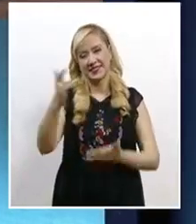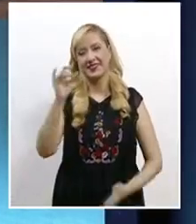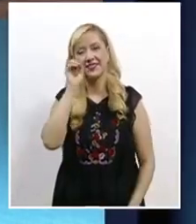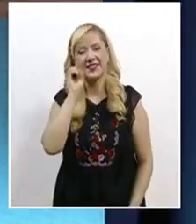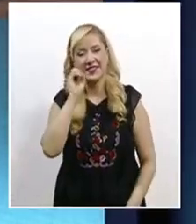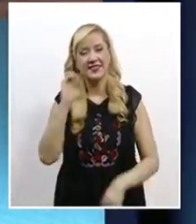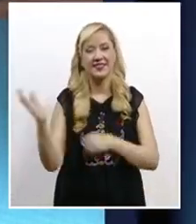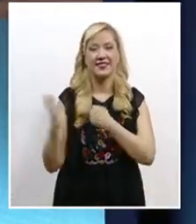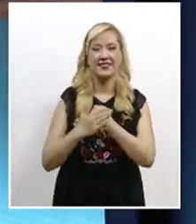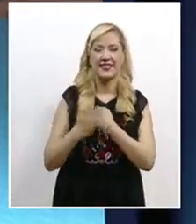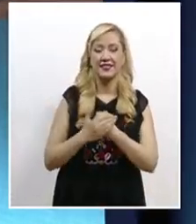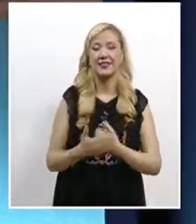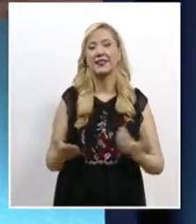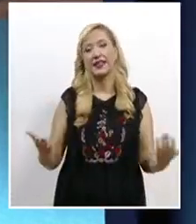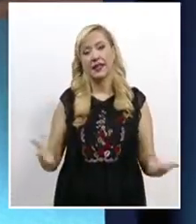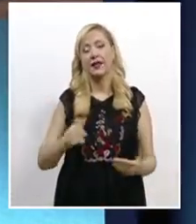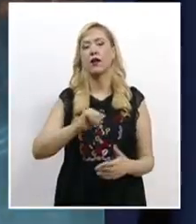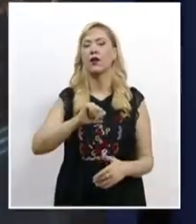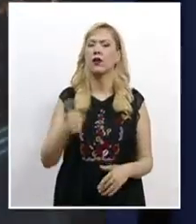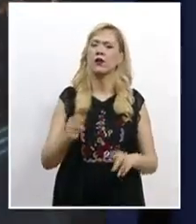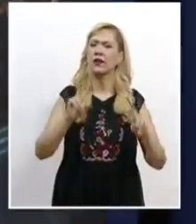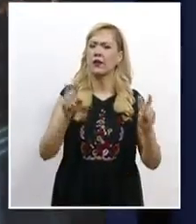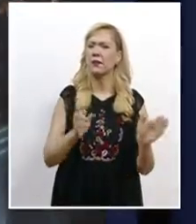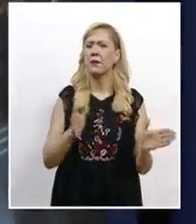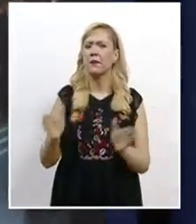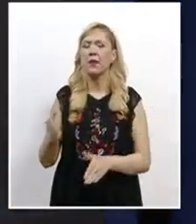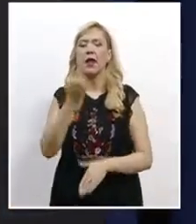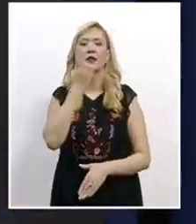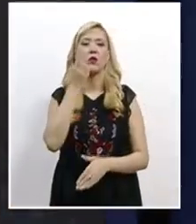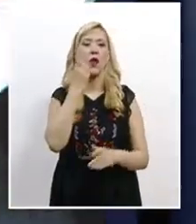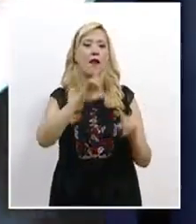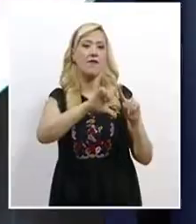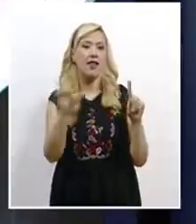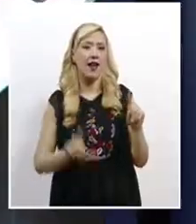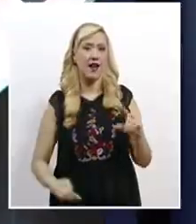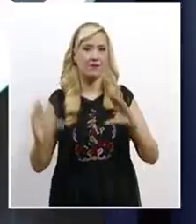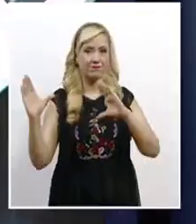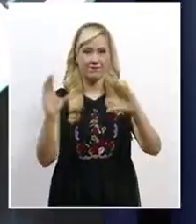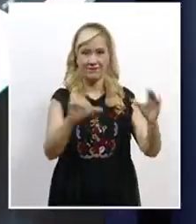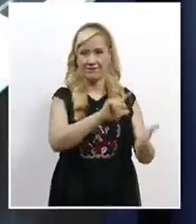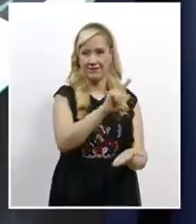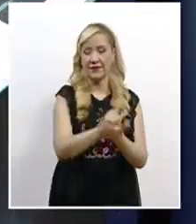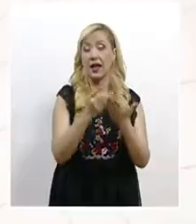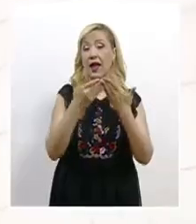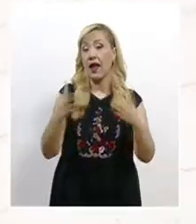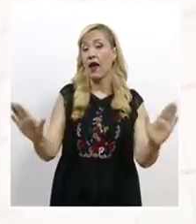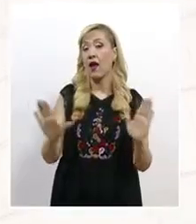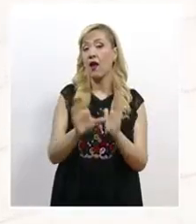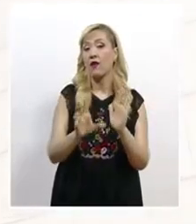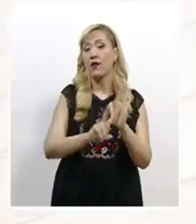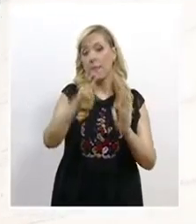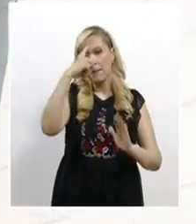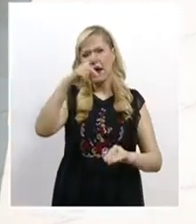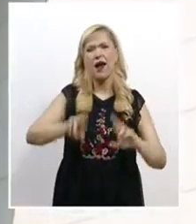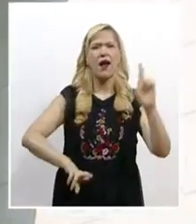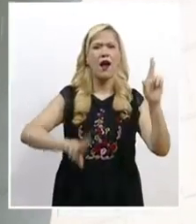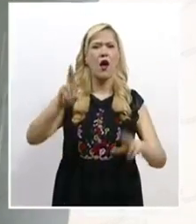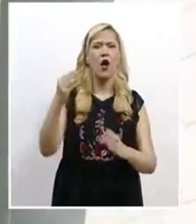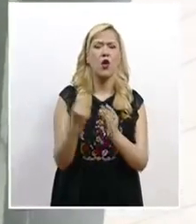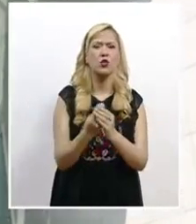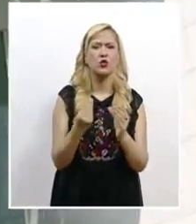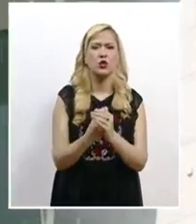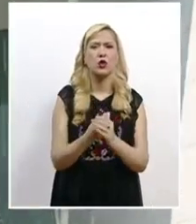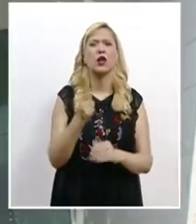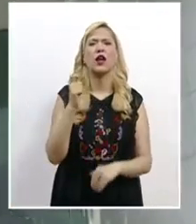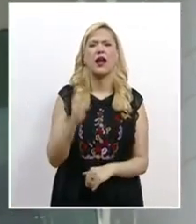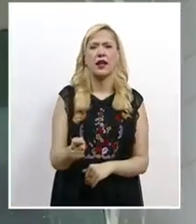por tu reporte. Y bueno, en otros temas, la Escuela Federal de Formación Judicial abrió la convocatoria para participar en el curso